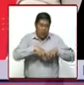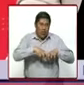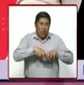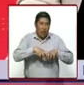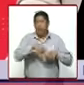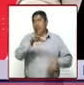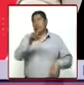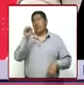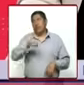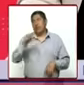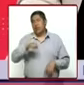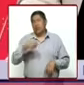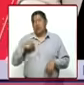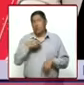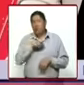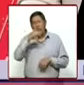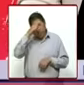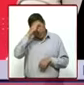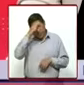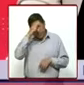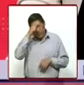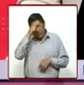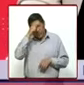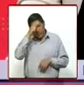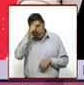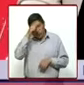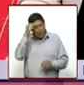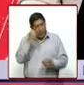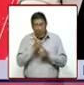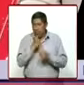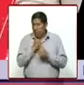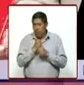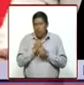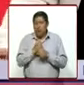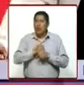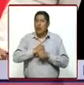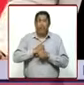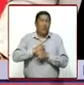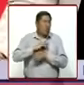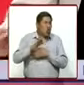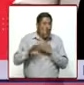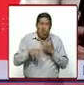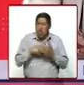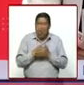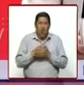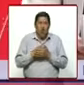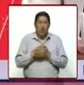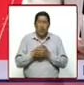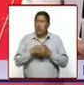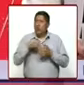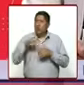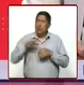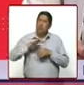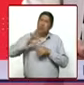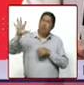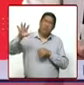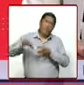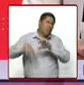No, claro, por supuesto, estamos trabajando en todas las cumbres, en todas las